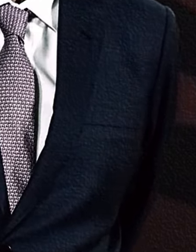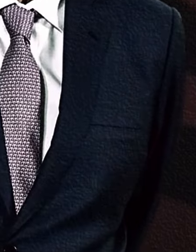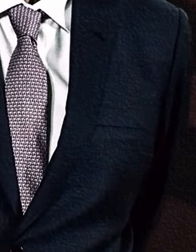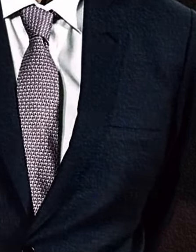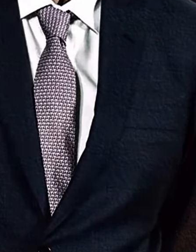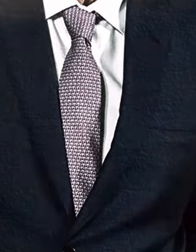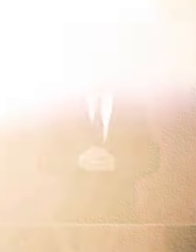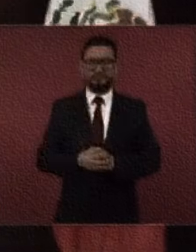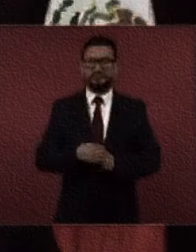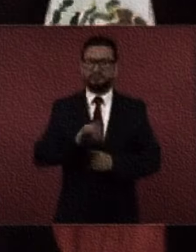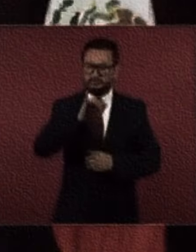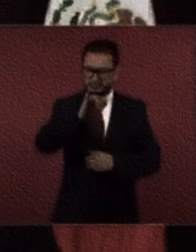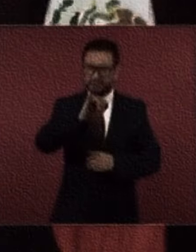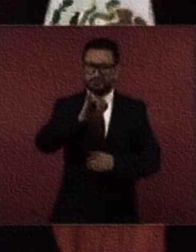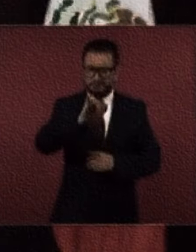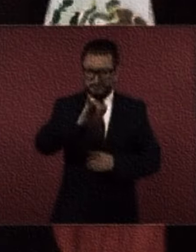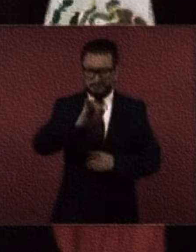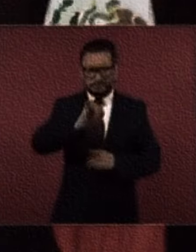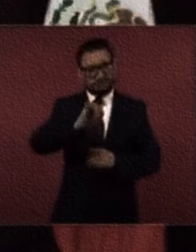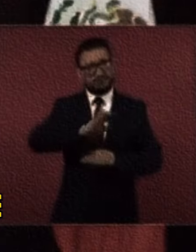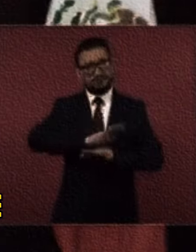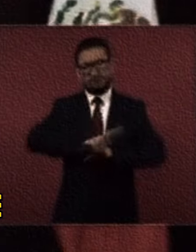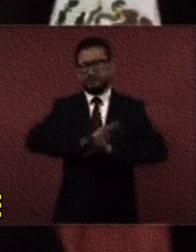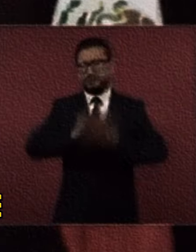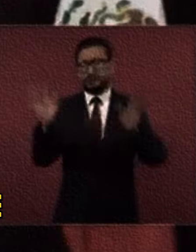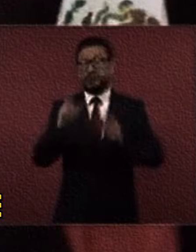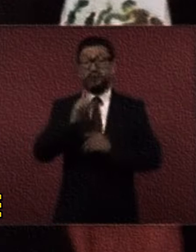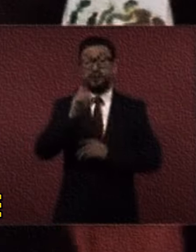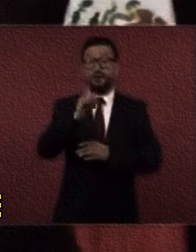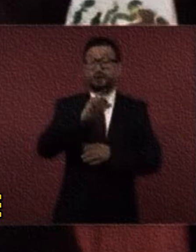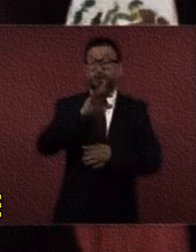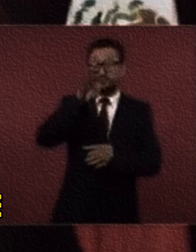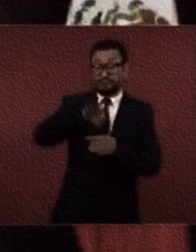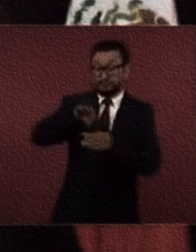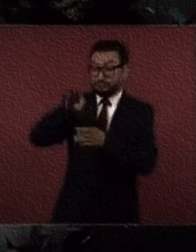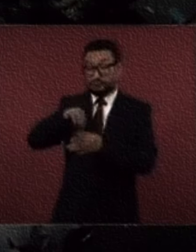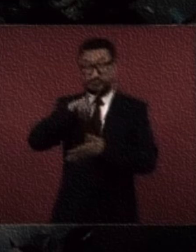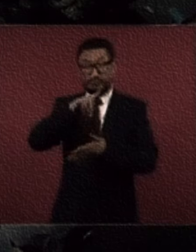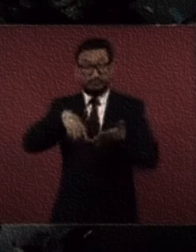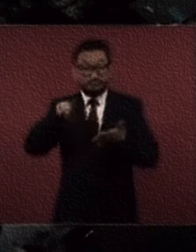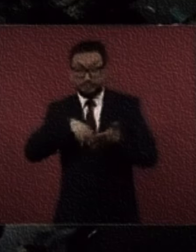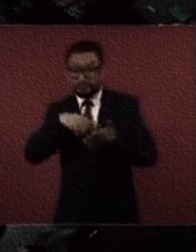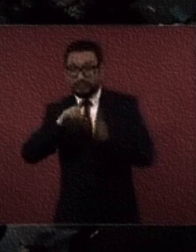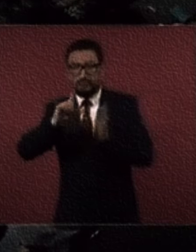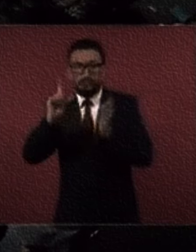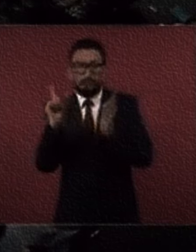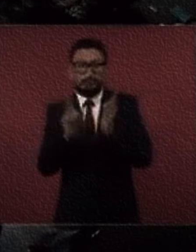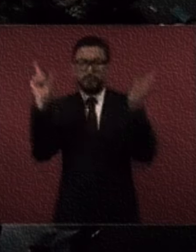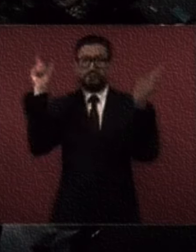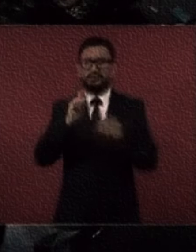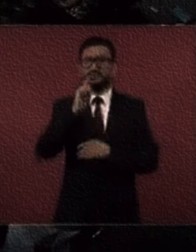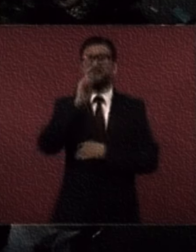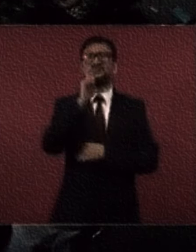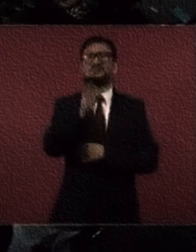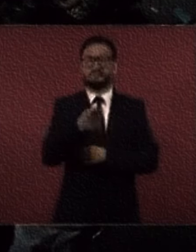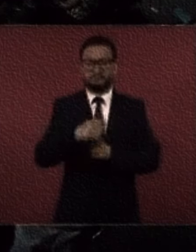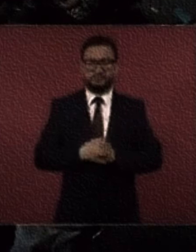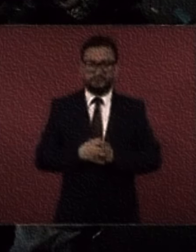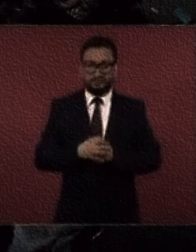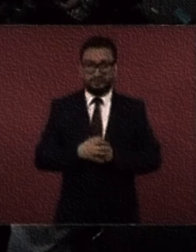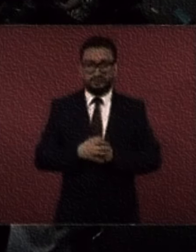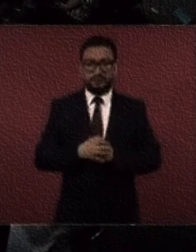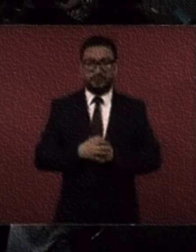razón a la forma de gobierno que propone la morenista. Por ello repasó cuáles serán las medidas que tome para su jubilación. Le voy a entregar la